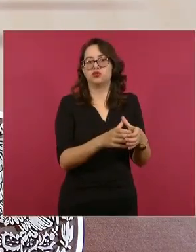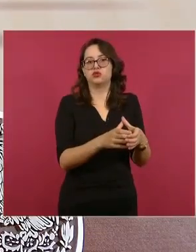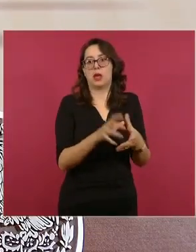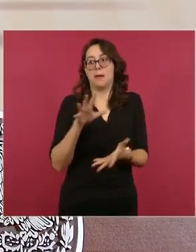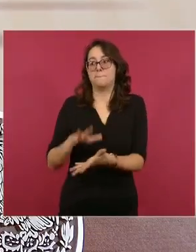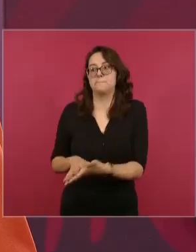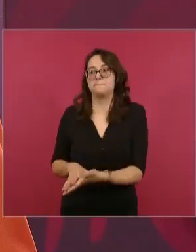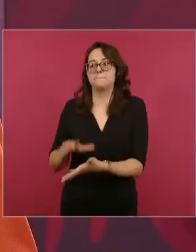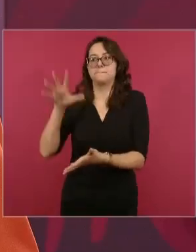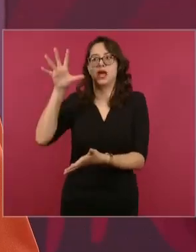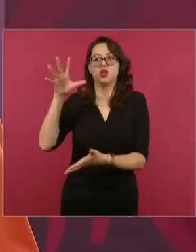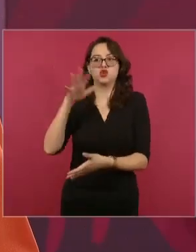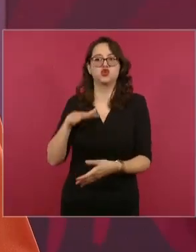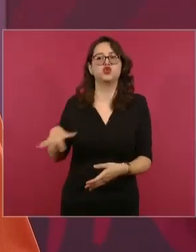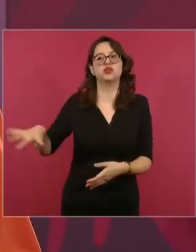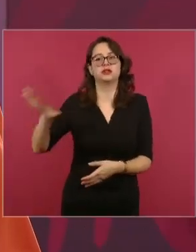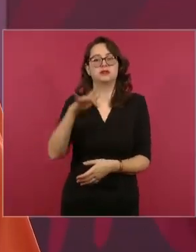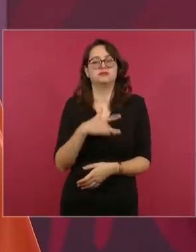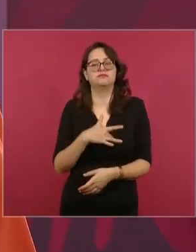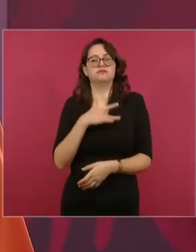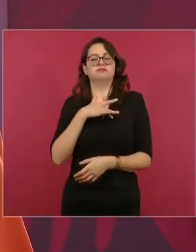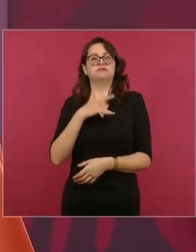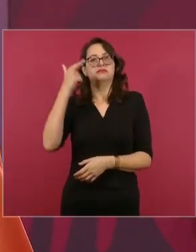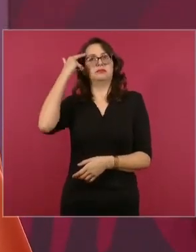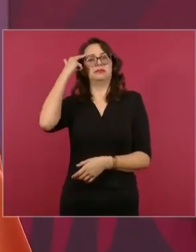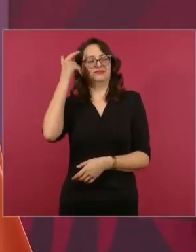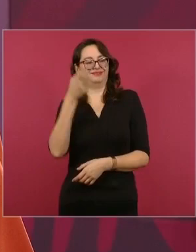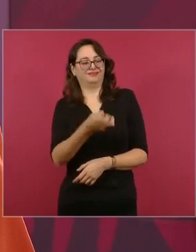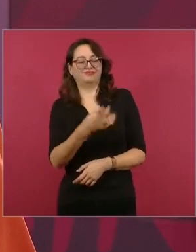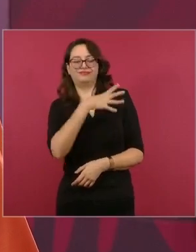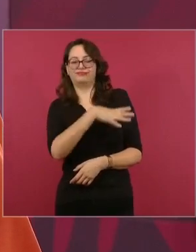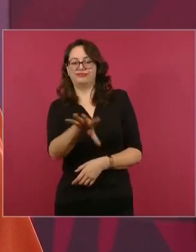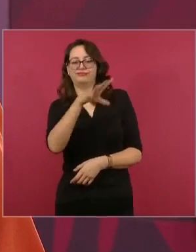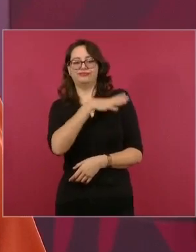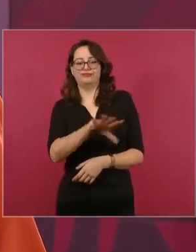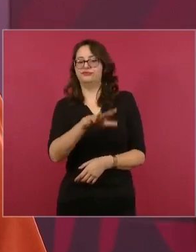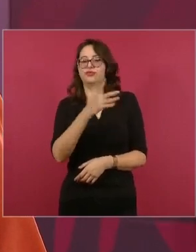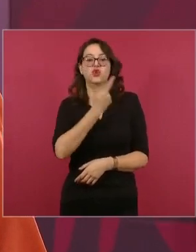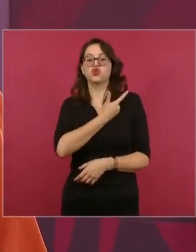de la existencia de este flagelo y que vamos avanzando